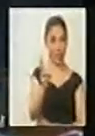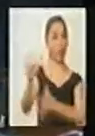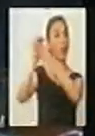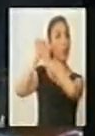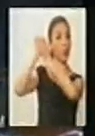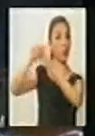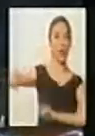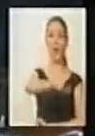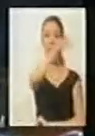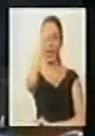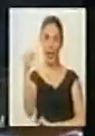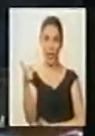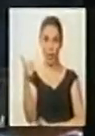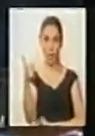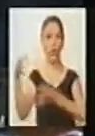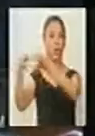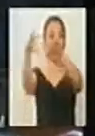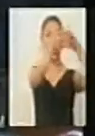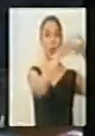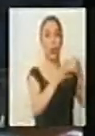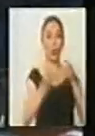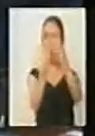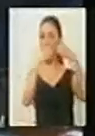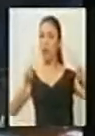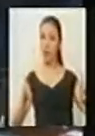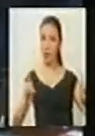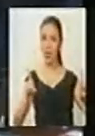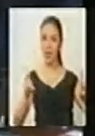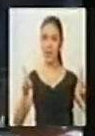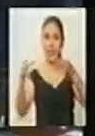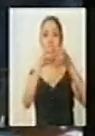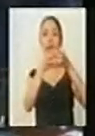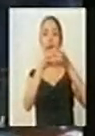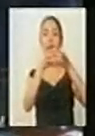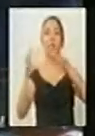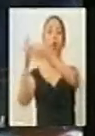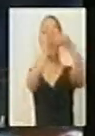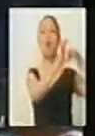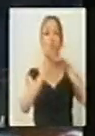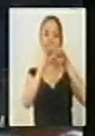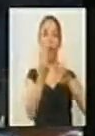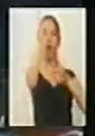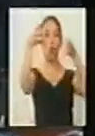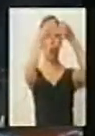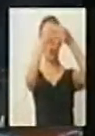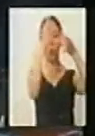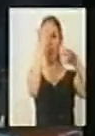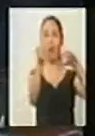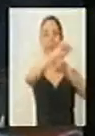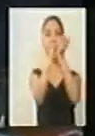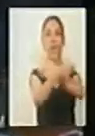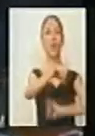interactuado las distintas fuerzas políticas que integran el Frente Cambia Jujuy. Ahora se va a dar la constitución de un